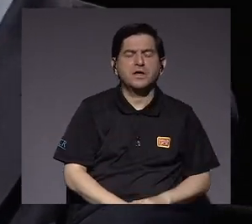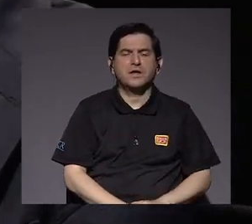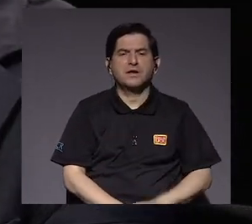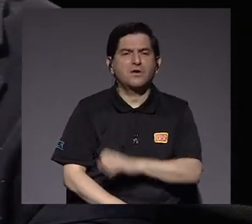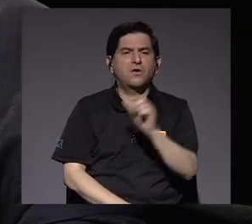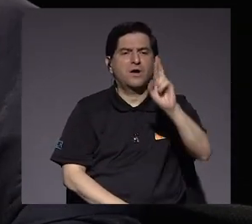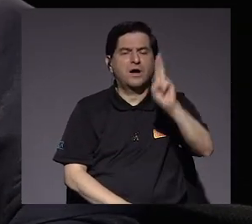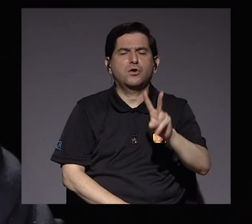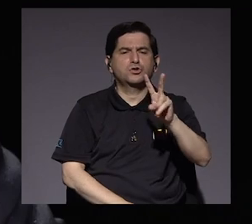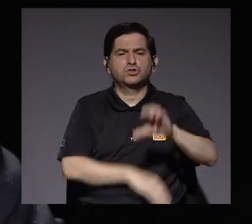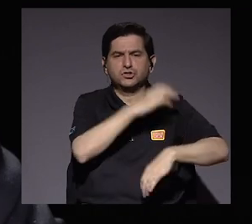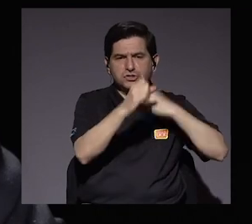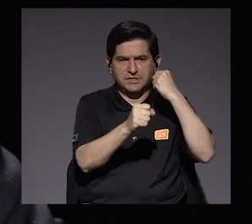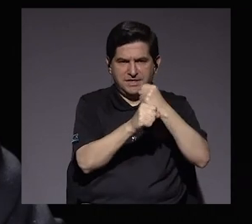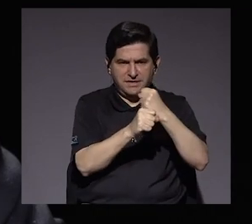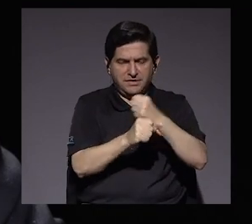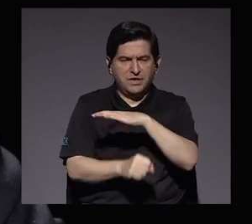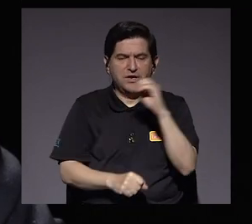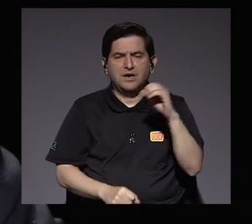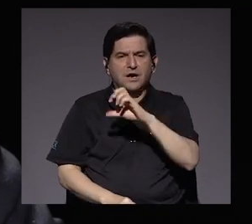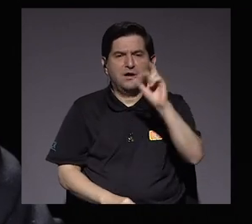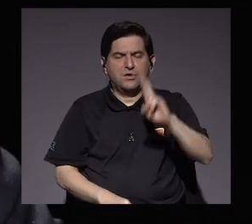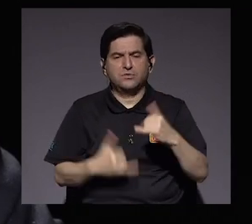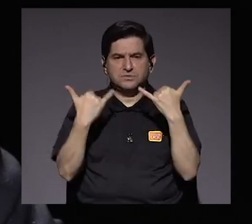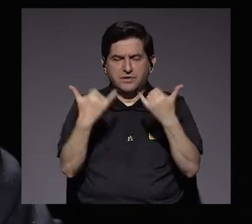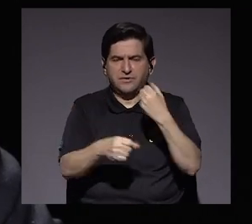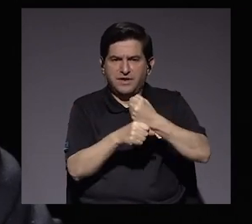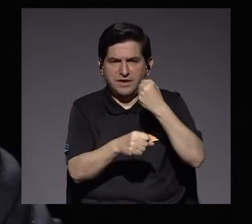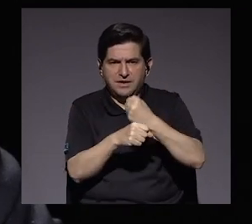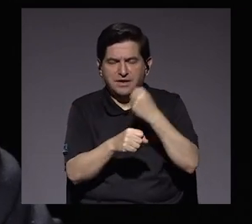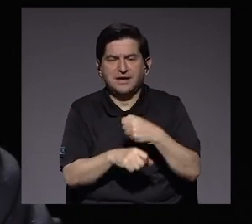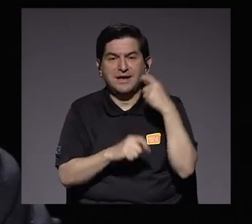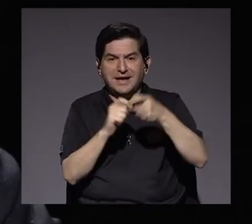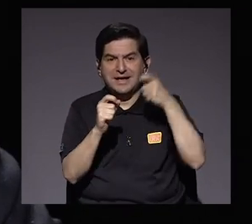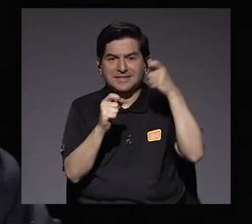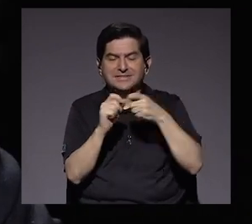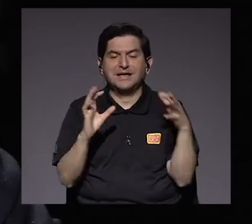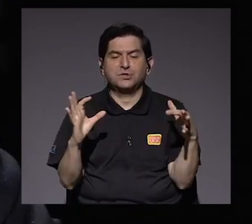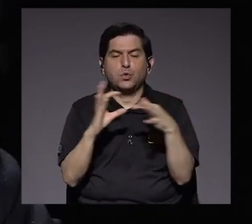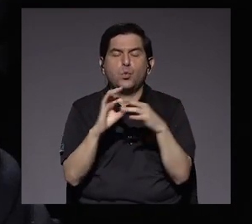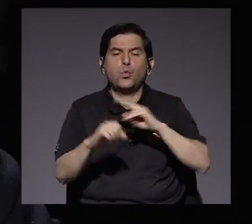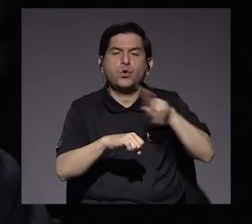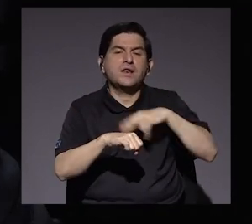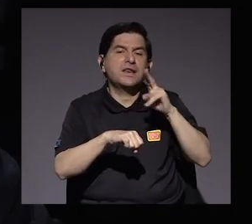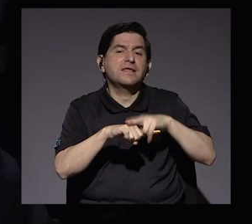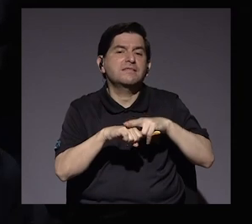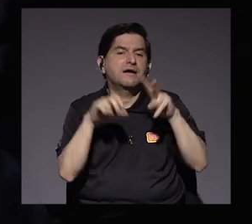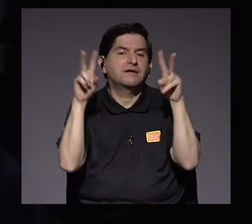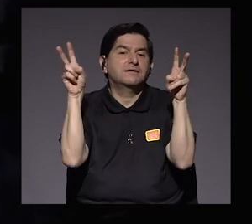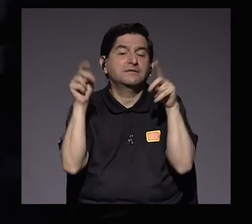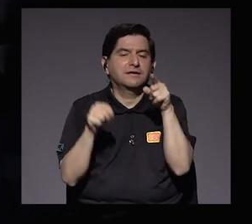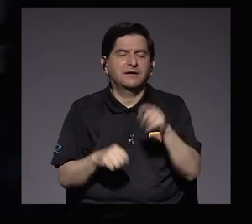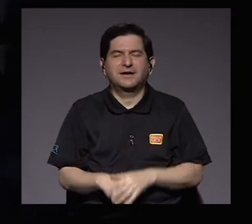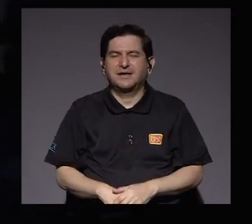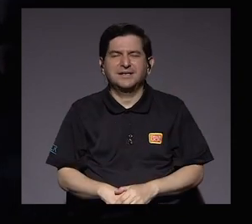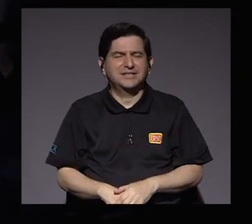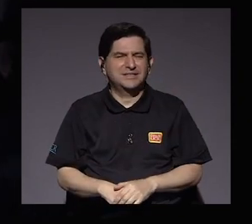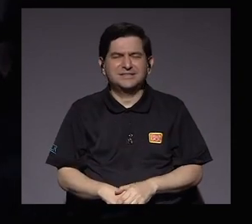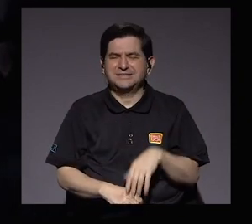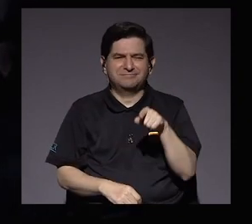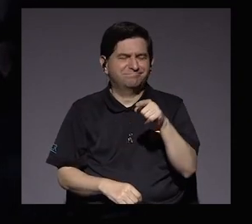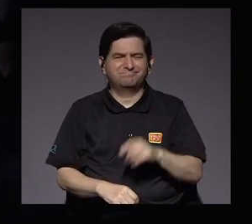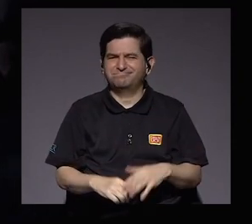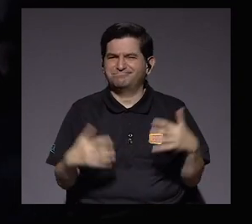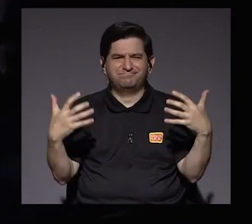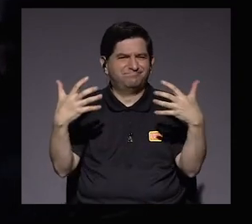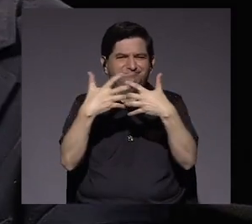al Bicentenario o si la Costa Rica con la que estamos trabajando es una Costa Rica precisamente de unidad nacional, ahí hay mucho desencuentro, no hay una